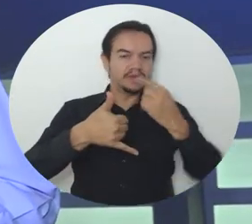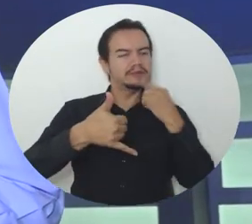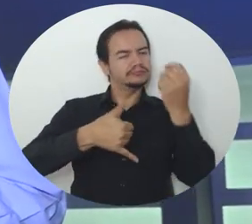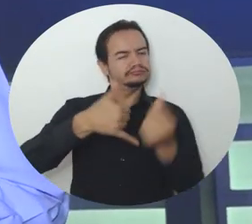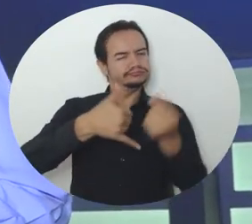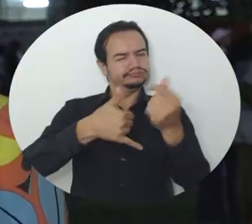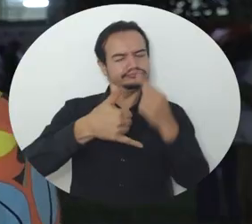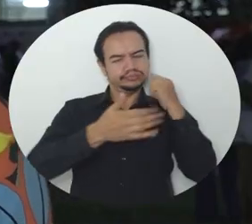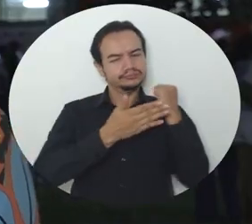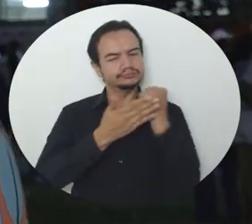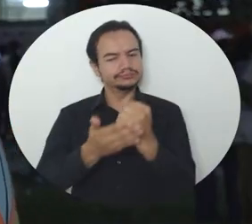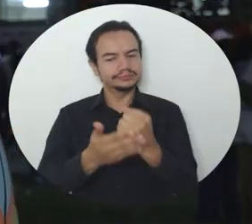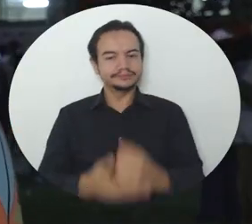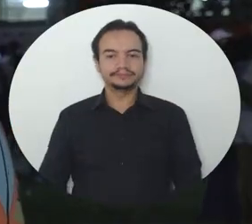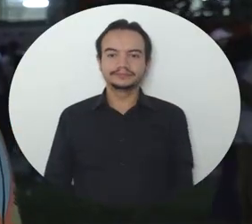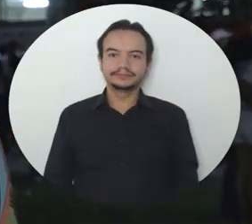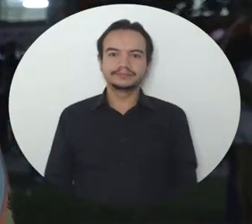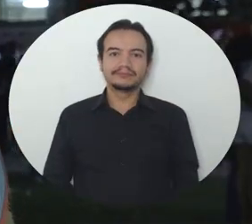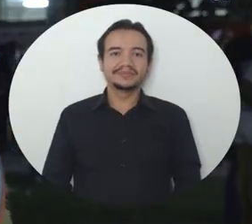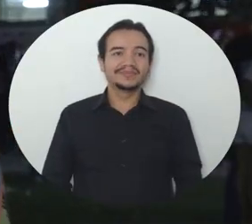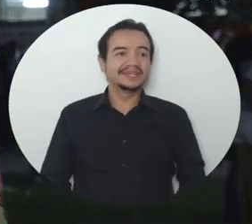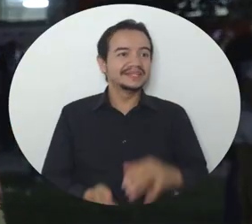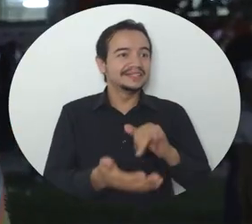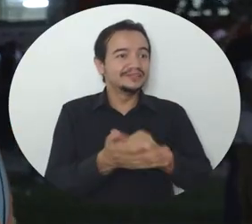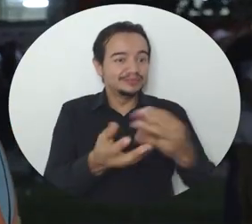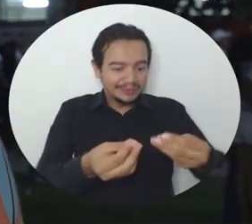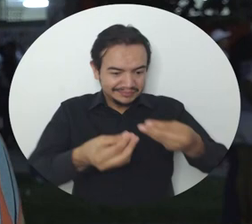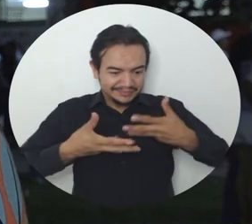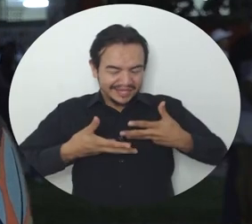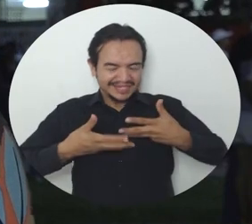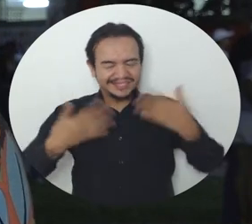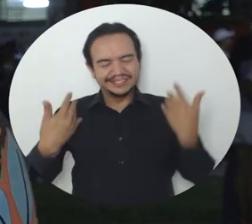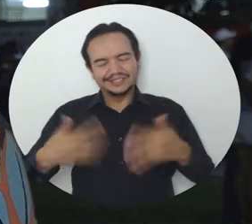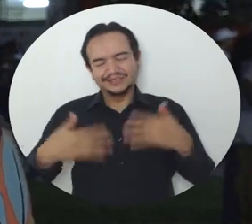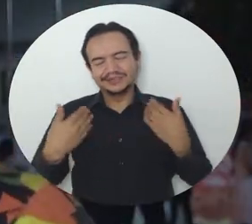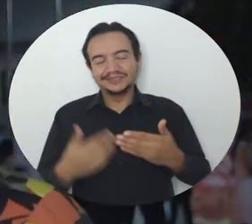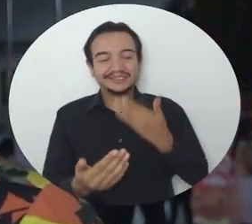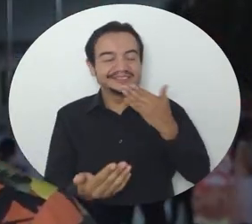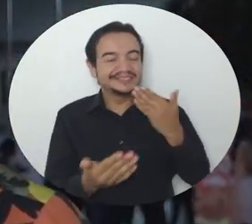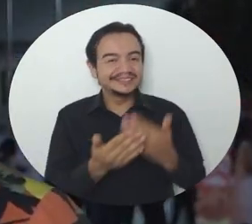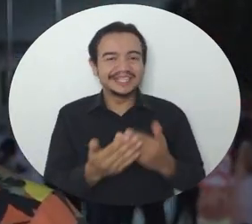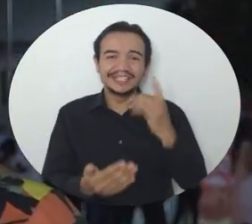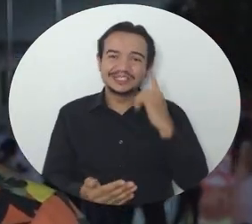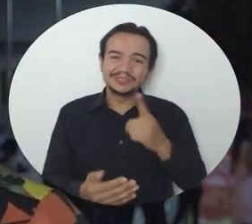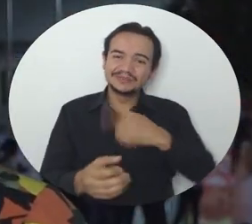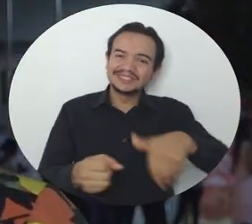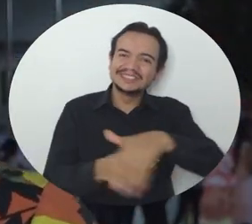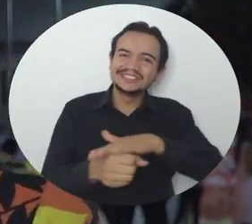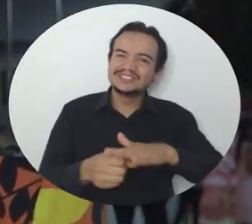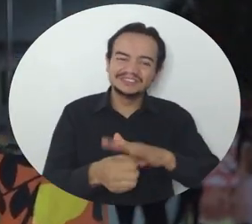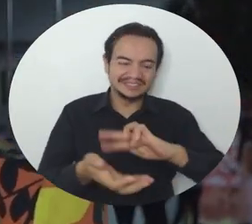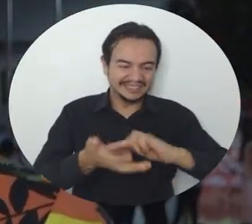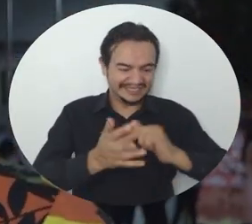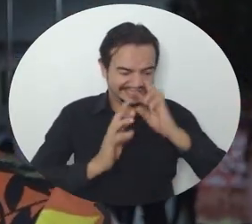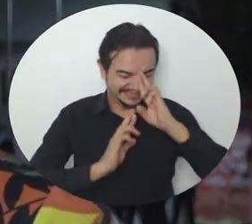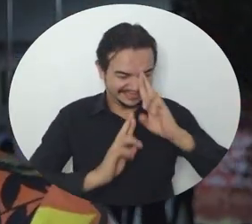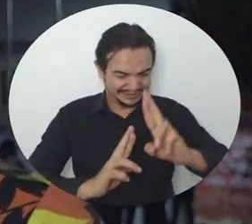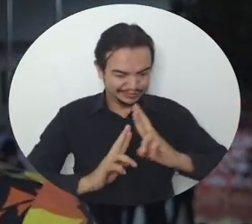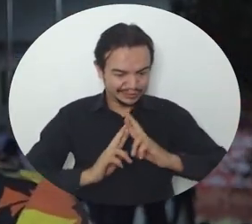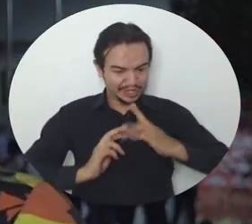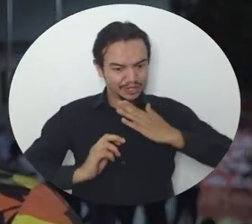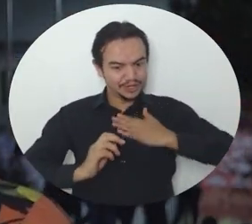la economía en Colombia es un detalle bastante apreciado porque Qué rico que estos momentos sirvan no solo para